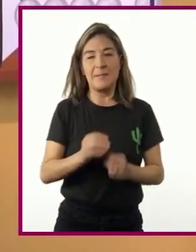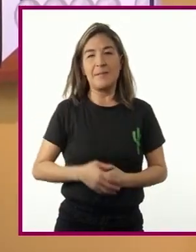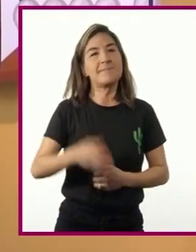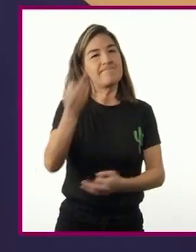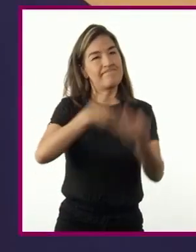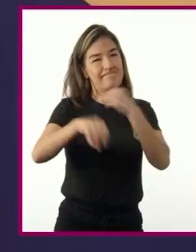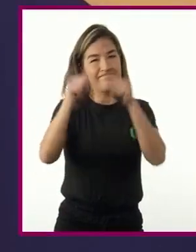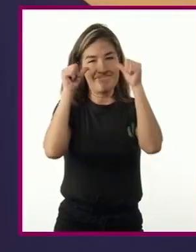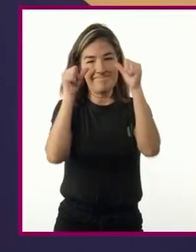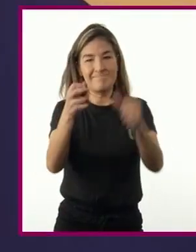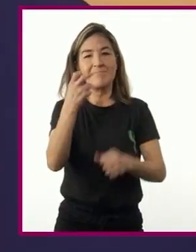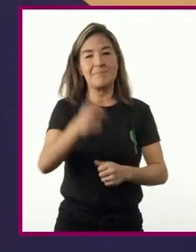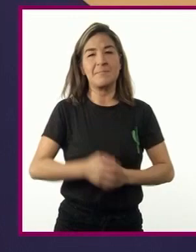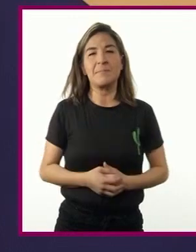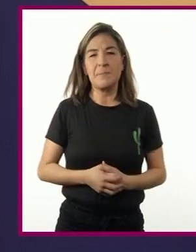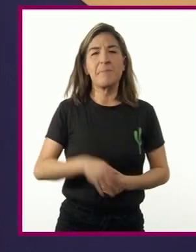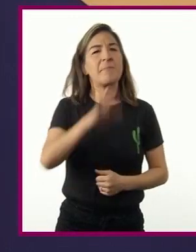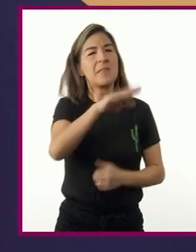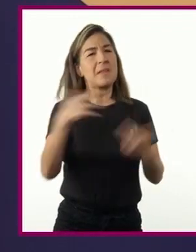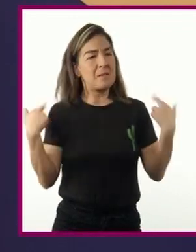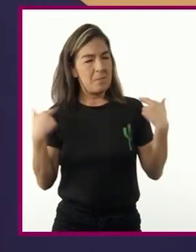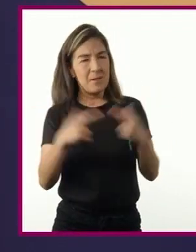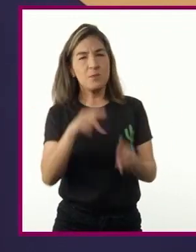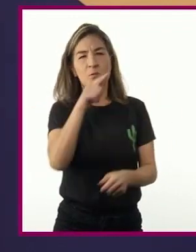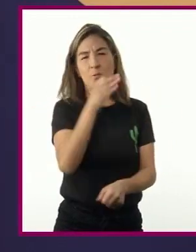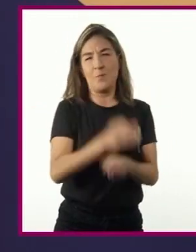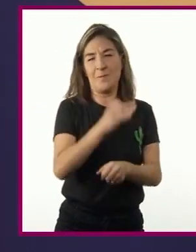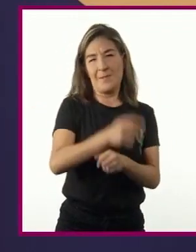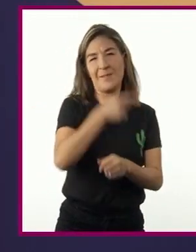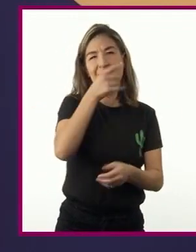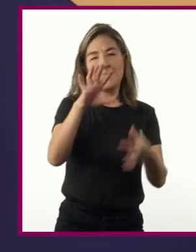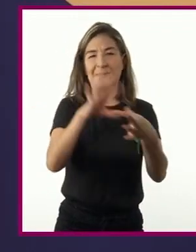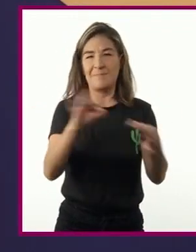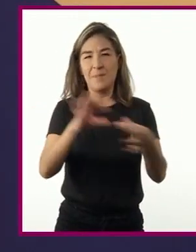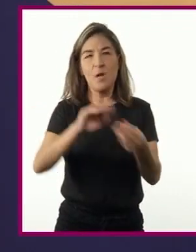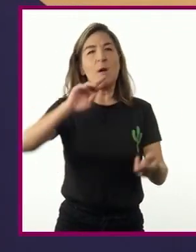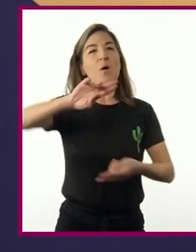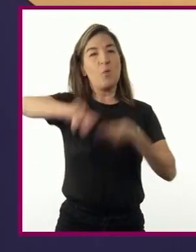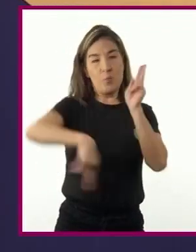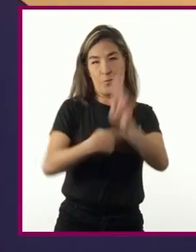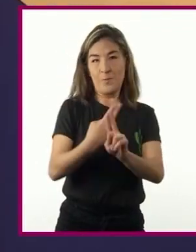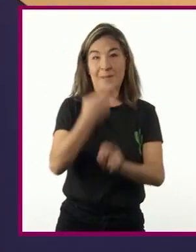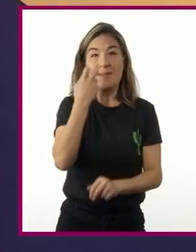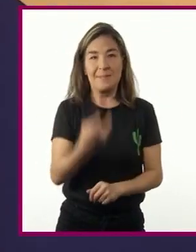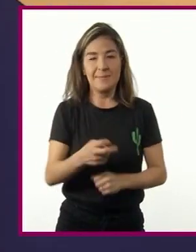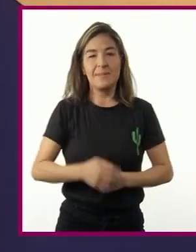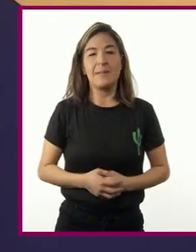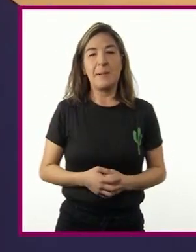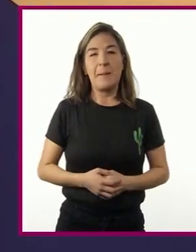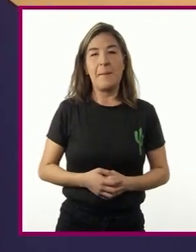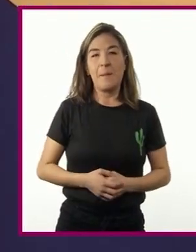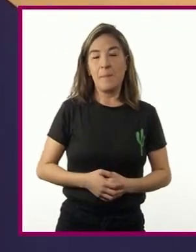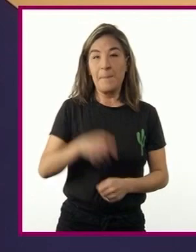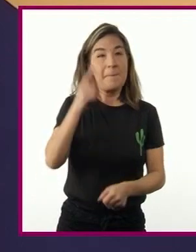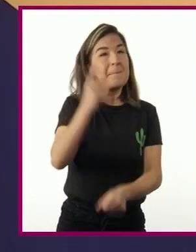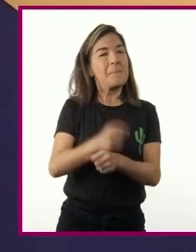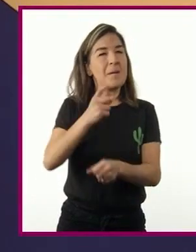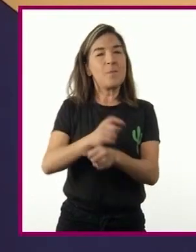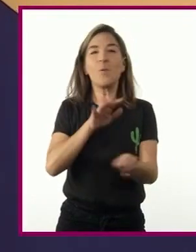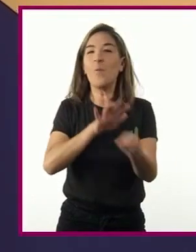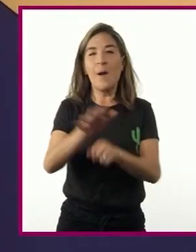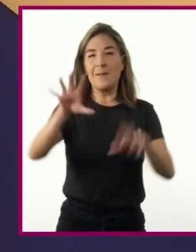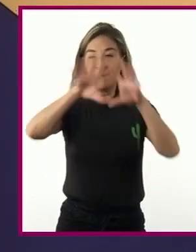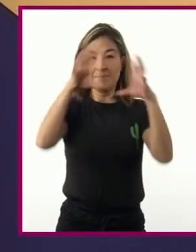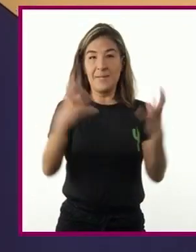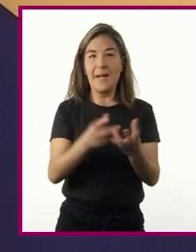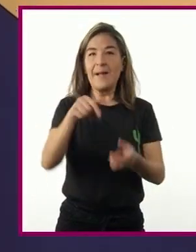su atención. Maestro, entiendo que en el universo, sobre todo en el planeta Tierra, se pueden